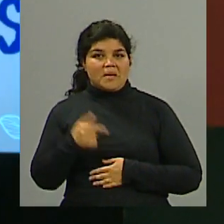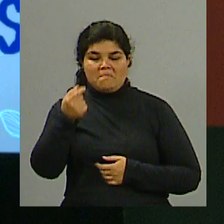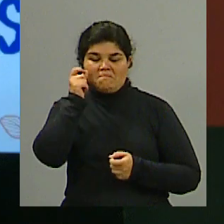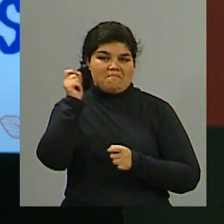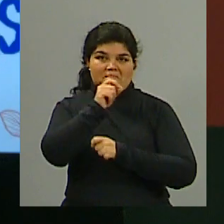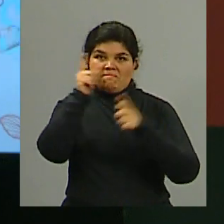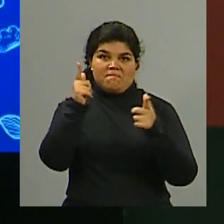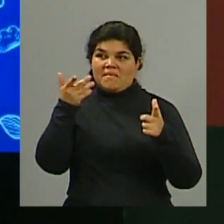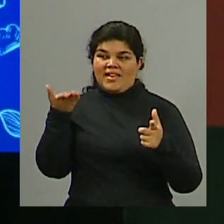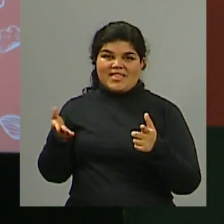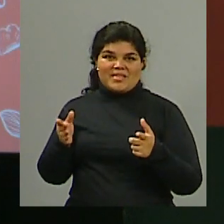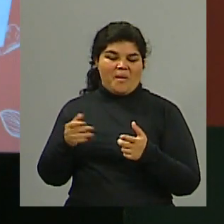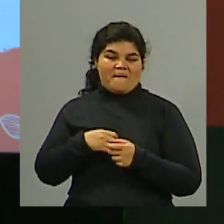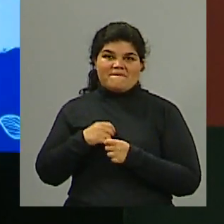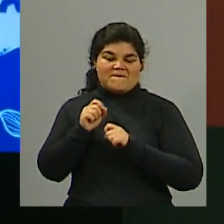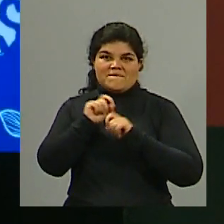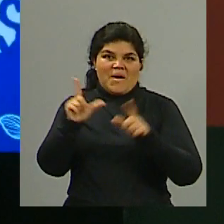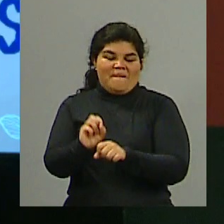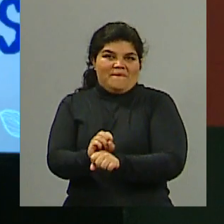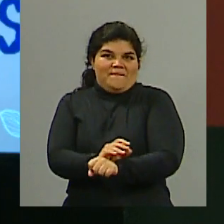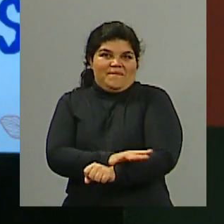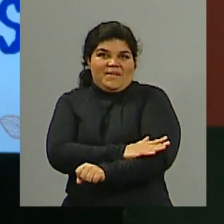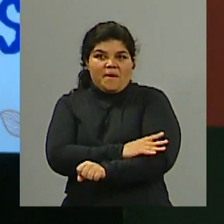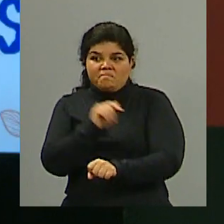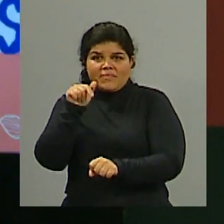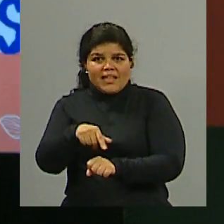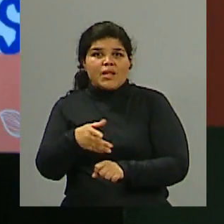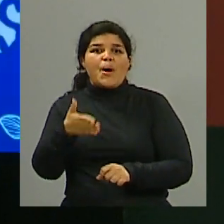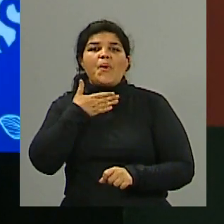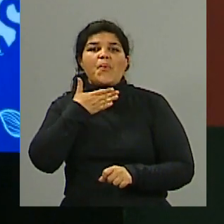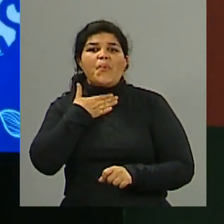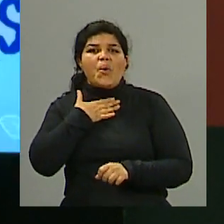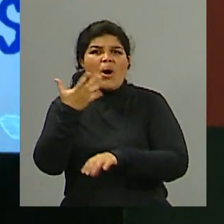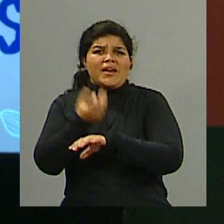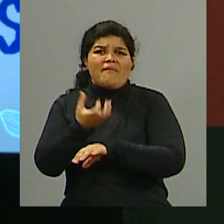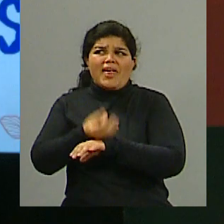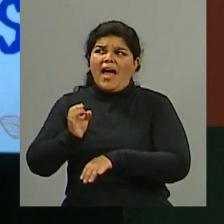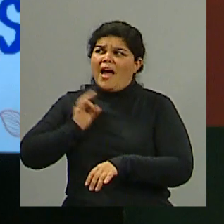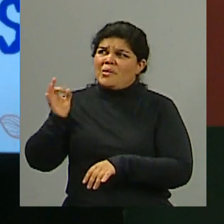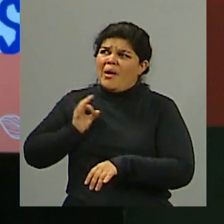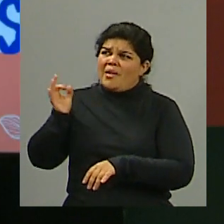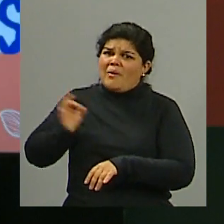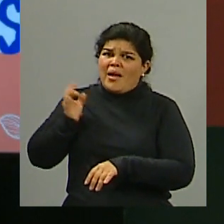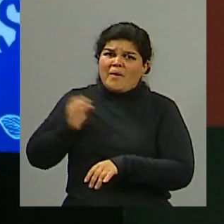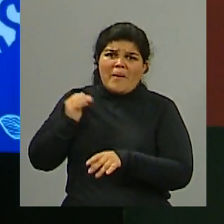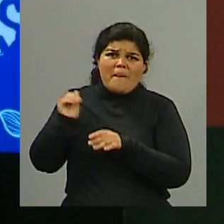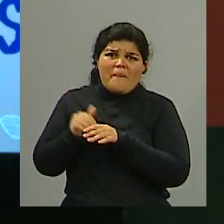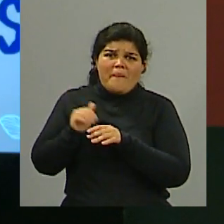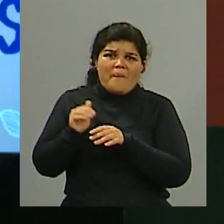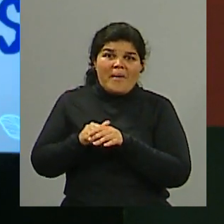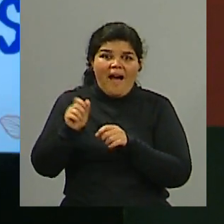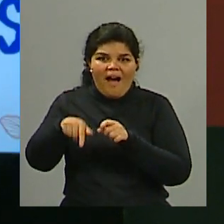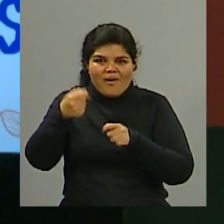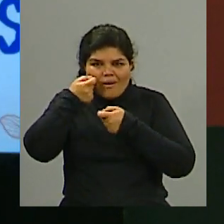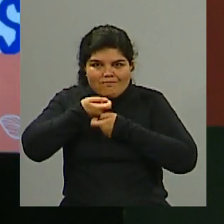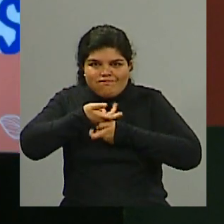Maravilloso, ¿no? Esto circula en todas las redes sociales gracias a eso, ¿no? Que perdura la radio y que tenemos este testimonio.